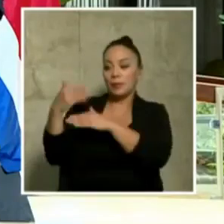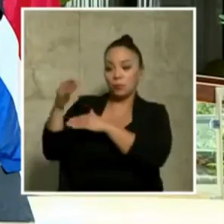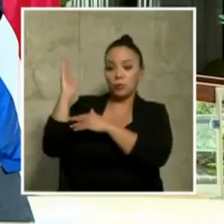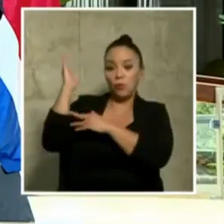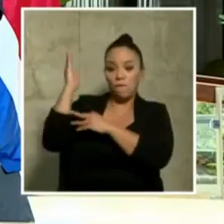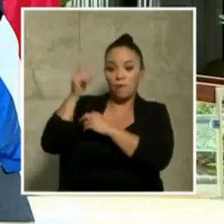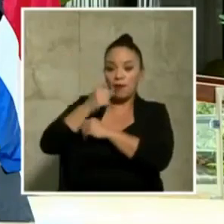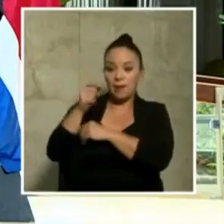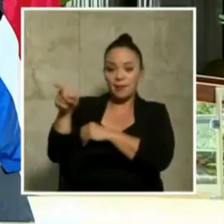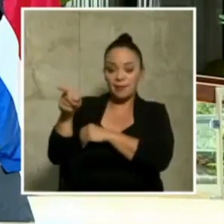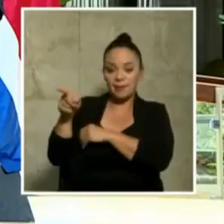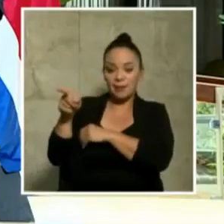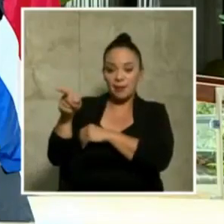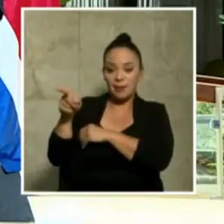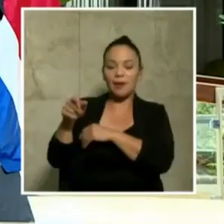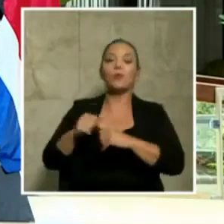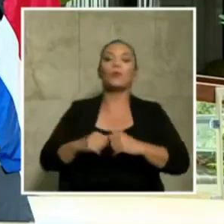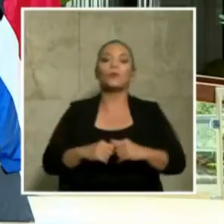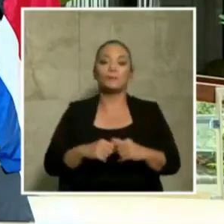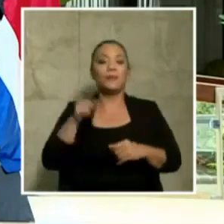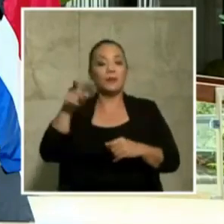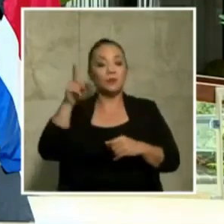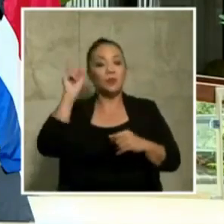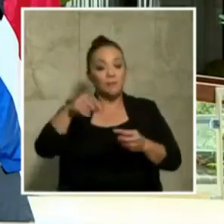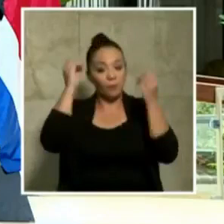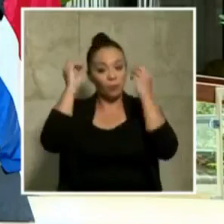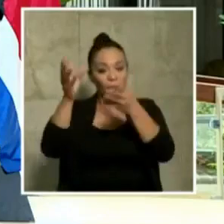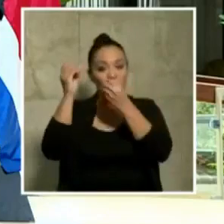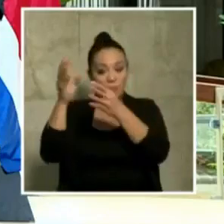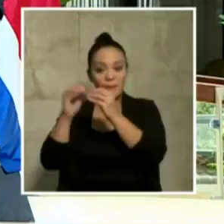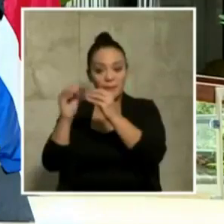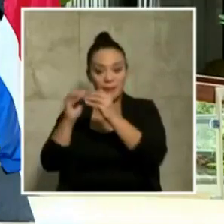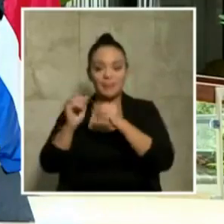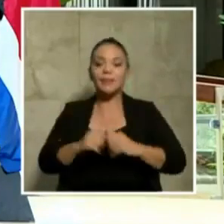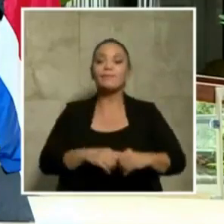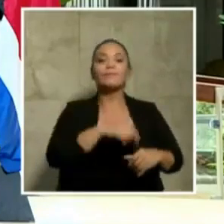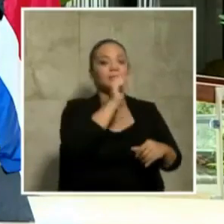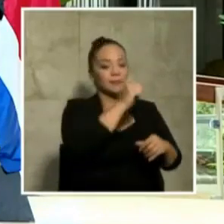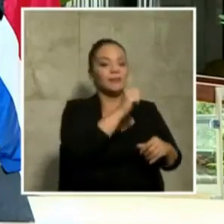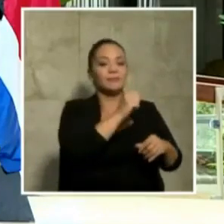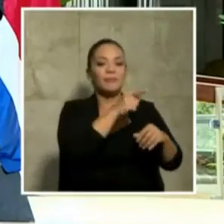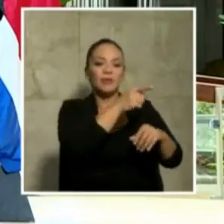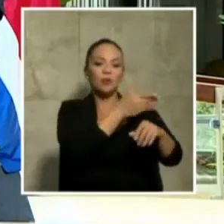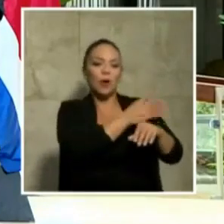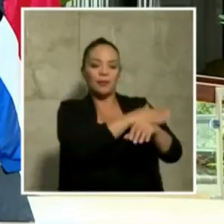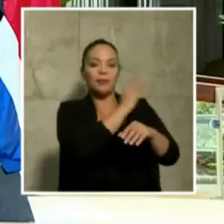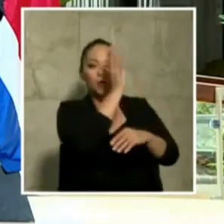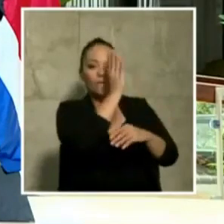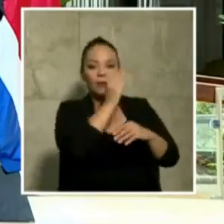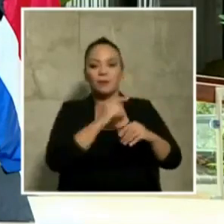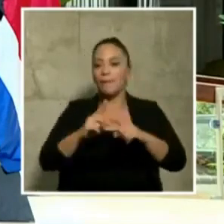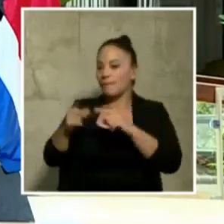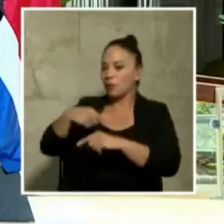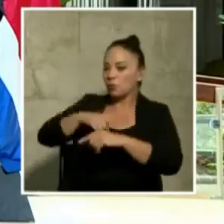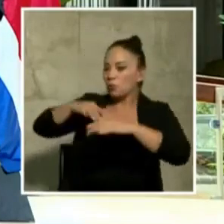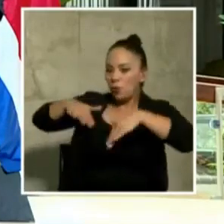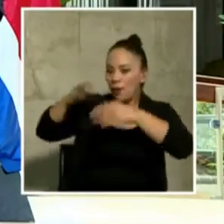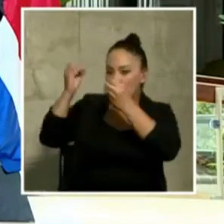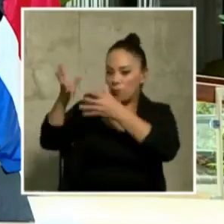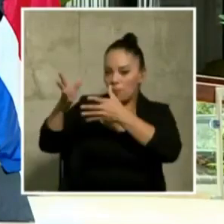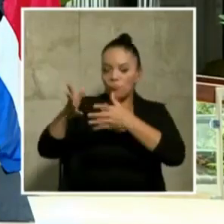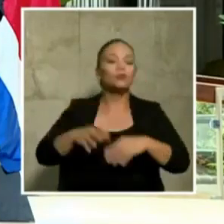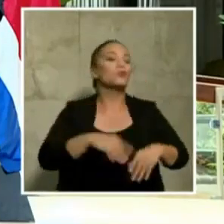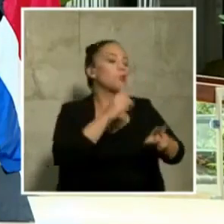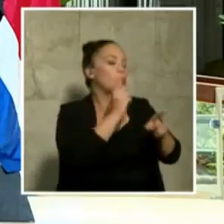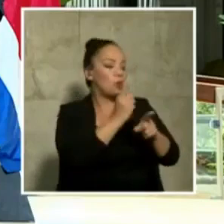prensa la semana pasada. Uh-huh. Sí, eso hay que cacarearlo. La sacaron antes de la conferencia de prensa, me parece. Ah, pero no lo anunciamos. No, por eso hoy